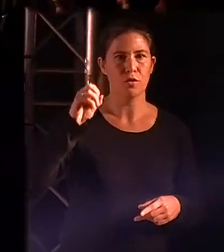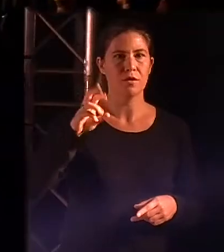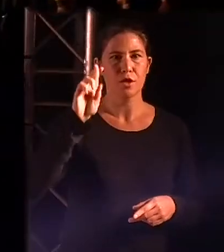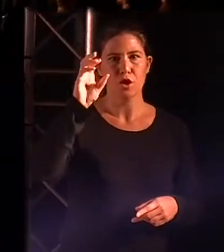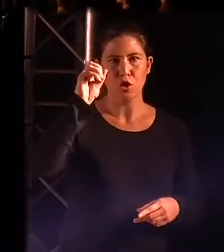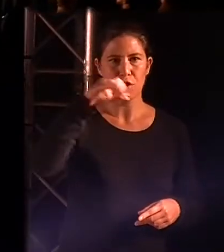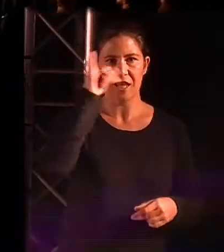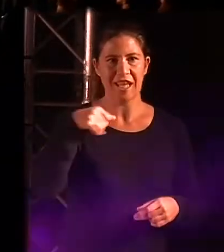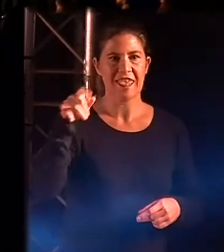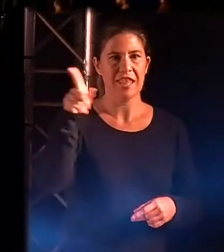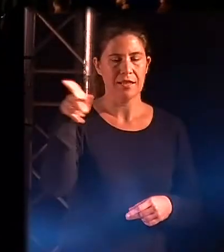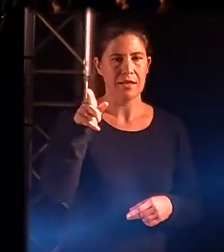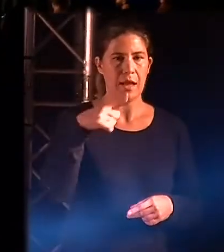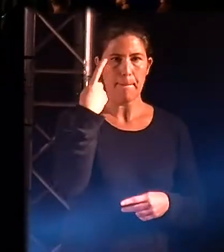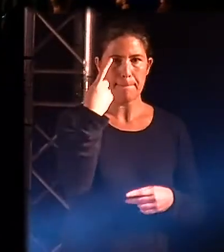pata.